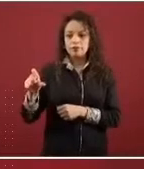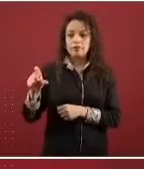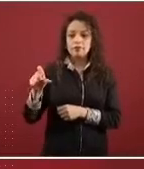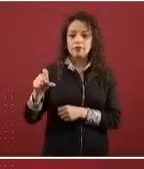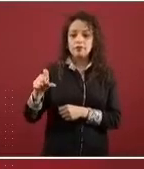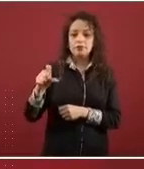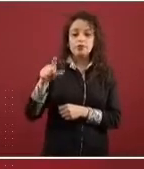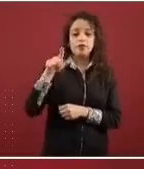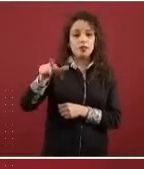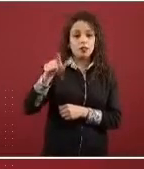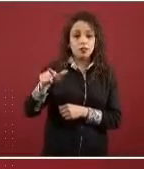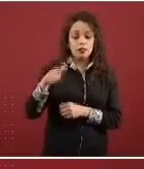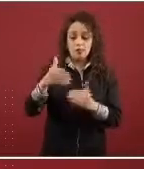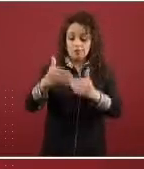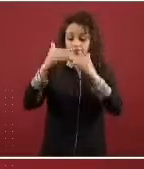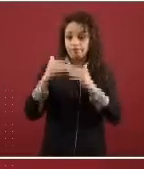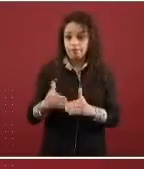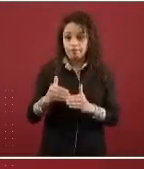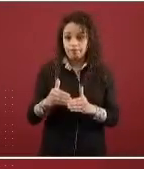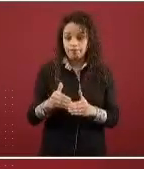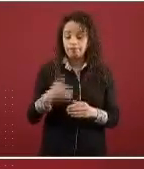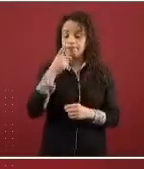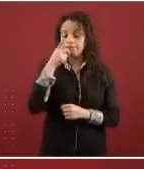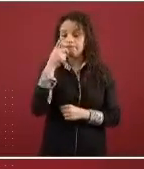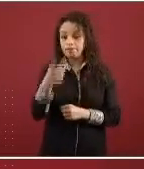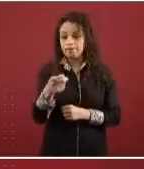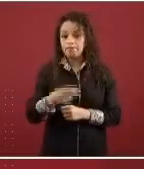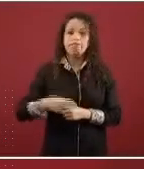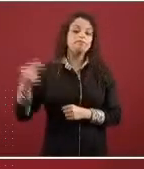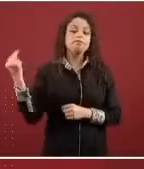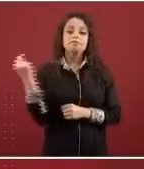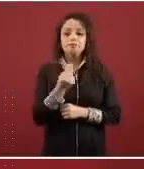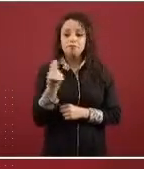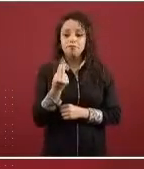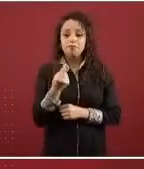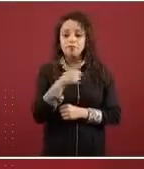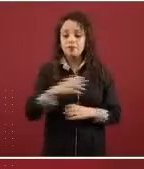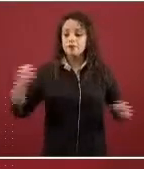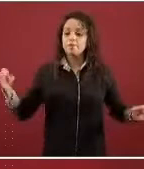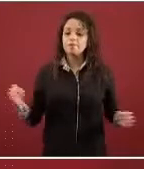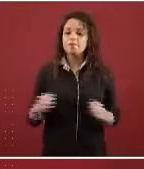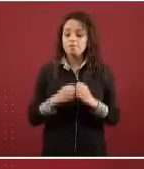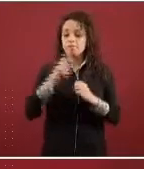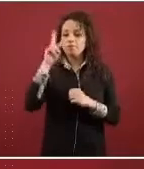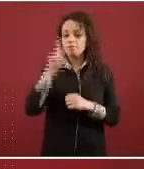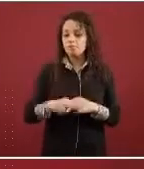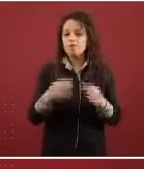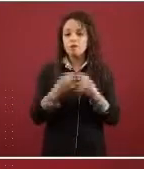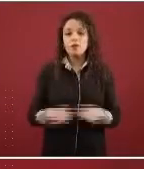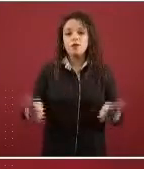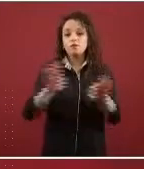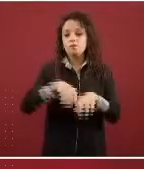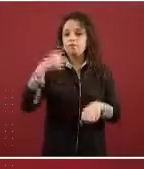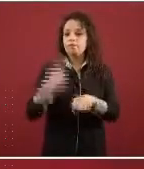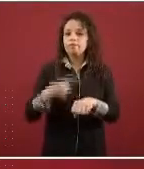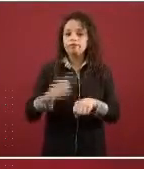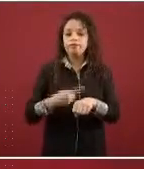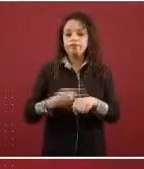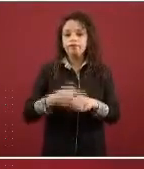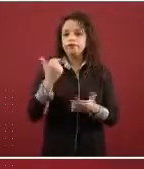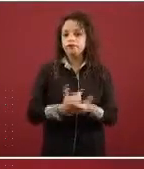interior, ha determinado la pertinencia de declarar como emergencia sanitaria por causa de fuerza